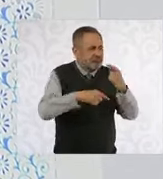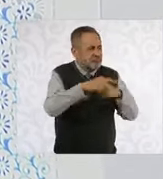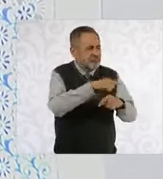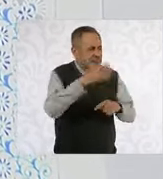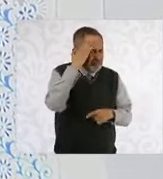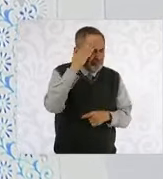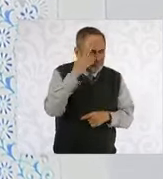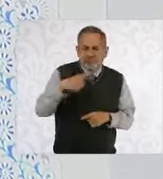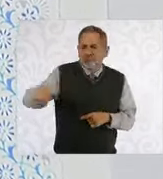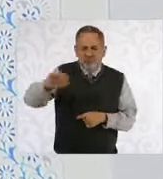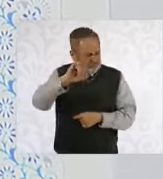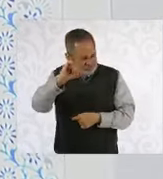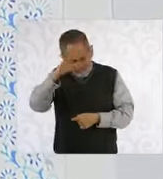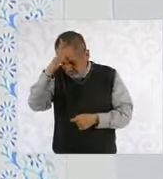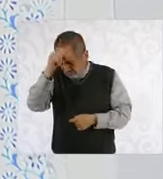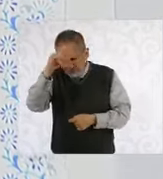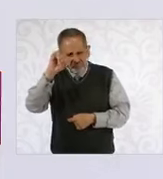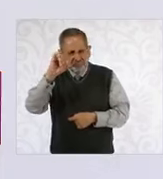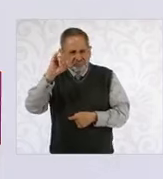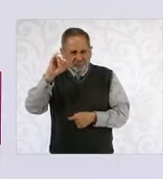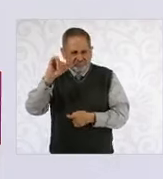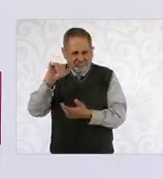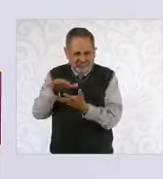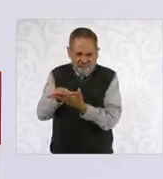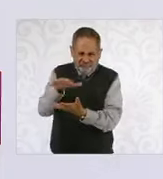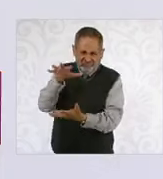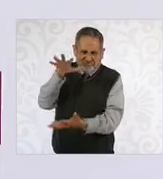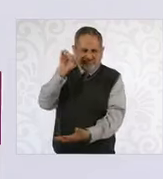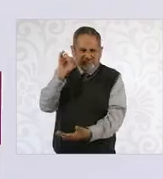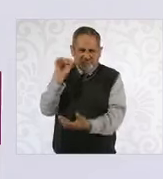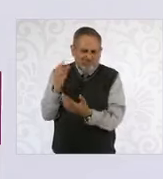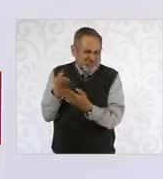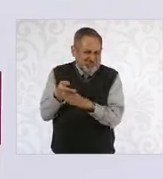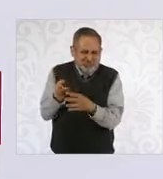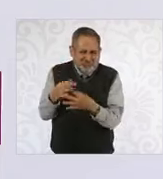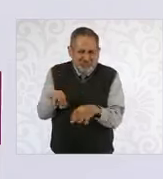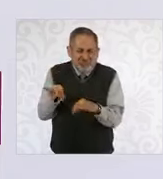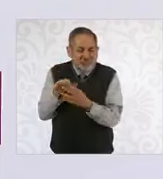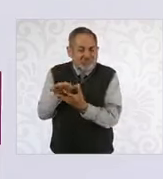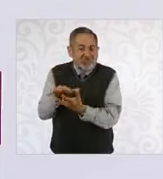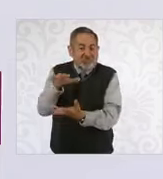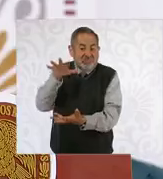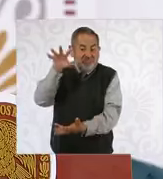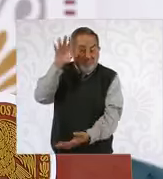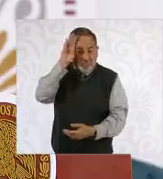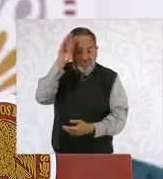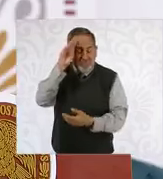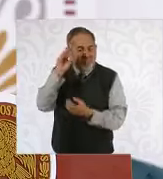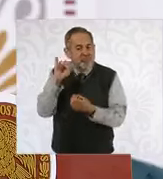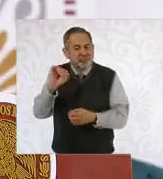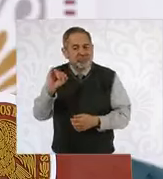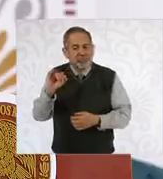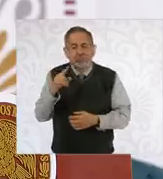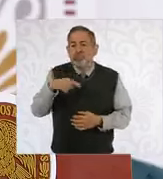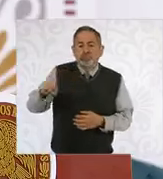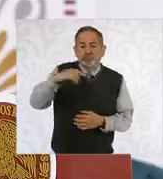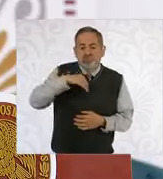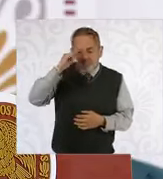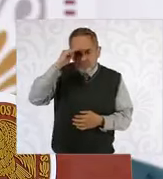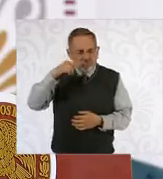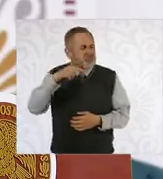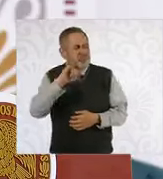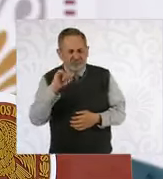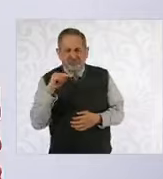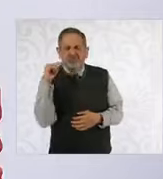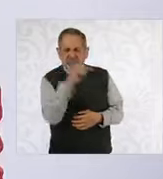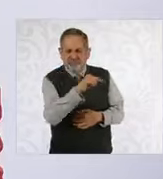jueces, magistrados y ministros. Pero además un porcentaje muy alto piensa que hay corrupción